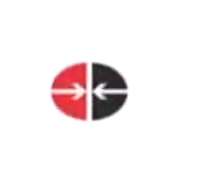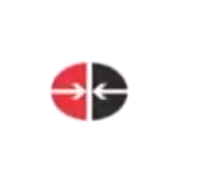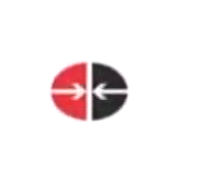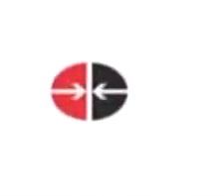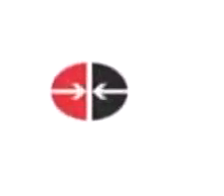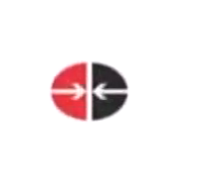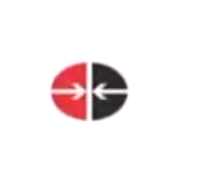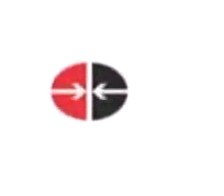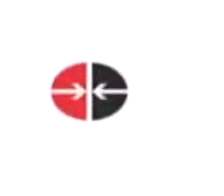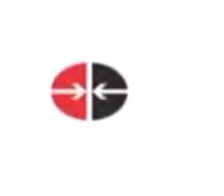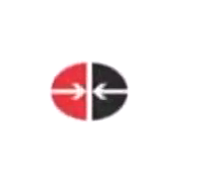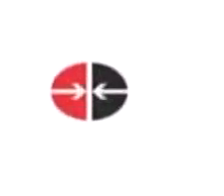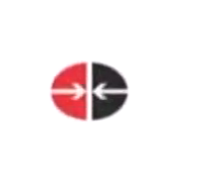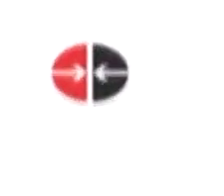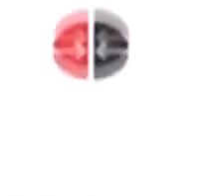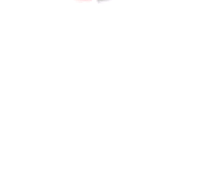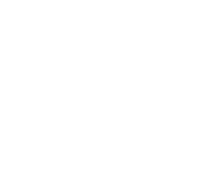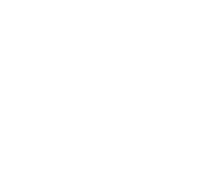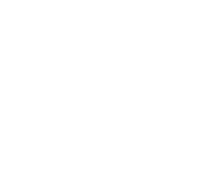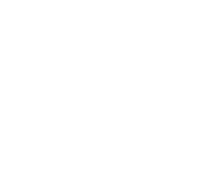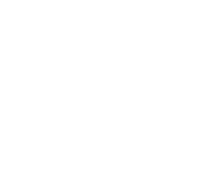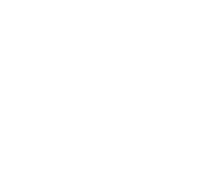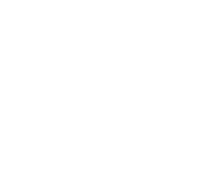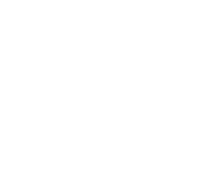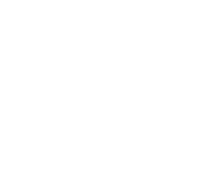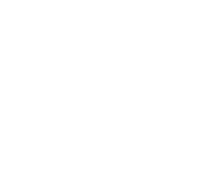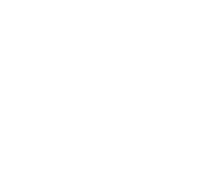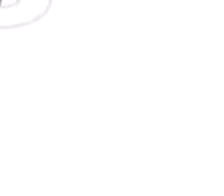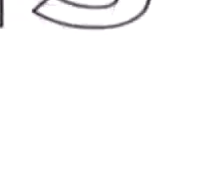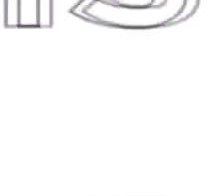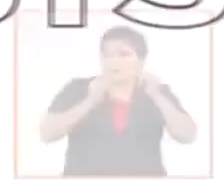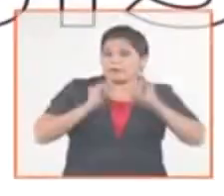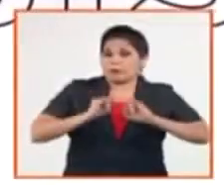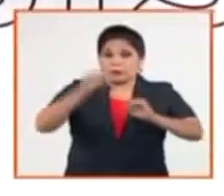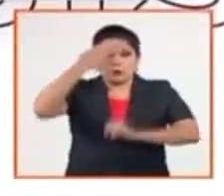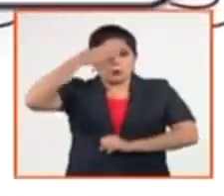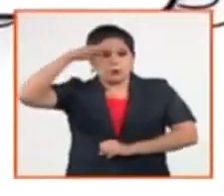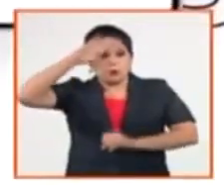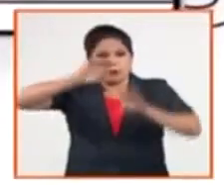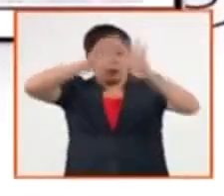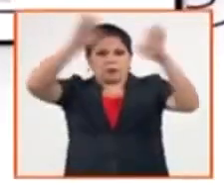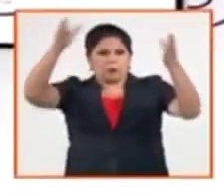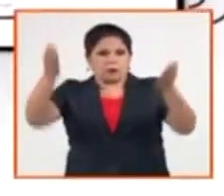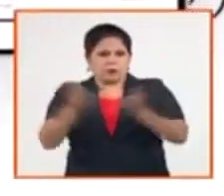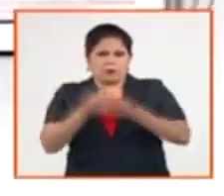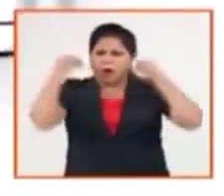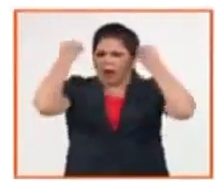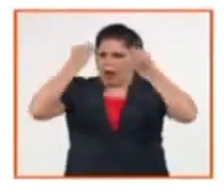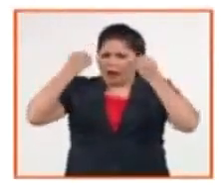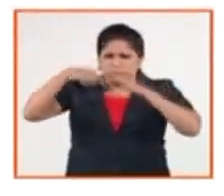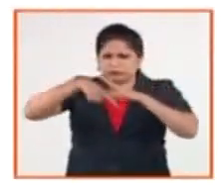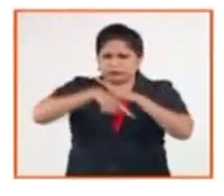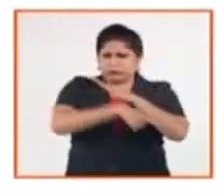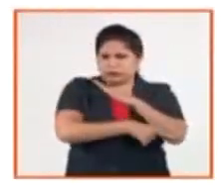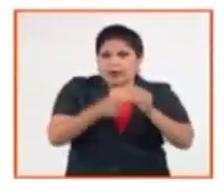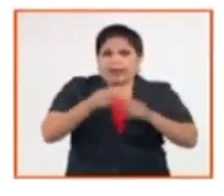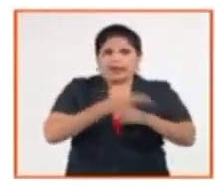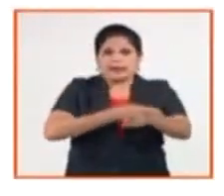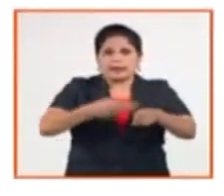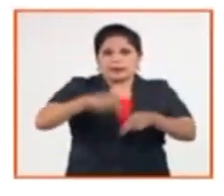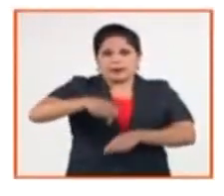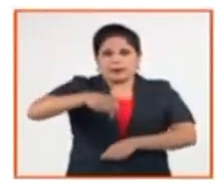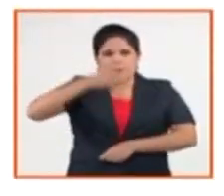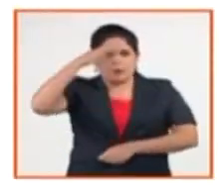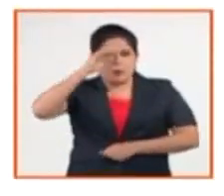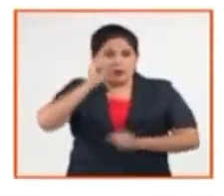Al alcance de un clic o en la pantalla de tu móvil. Las noticias de Cuba y el mundo. El análisis a profundidad de los acontecimientos. La